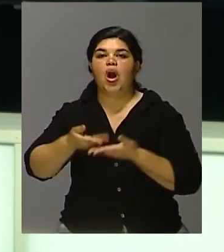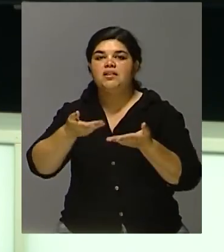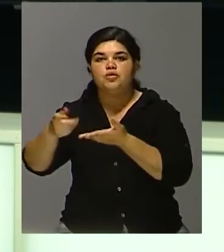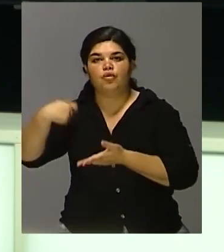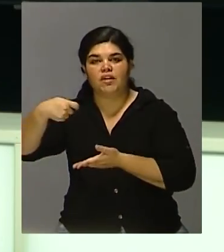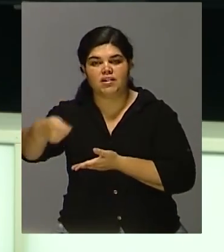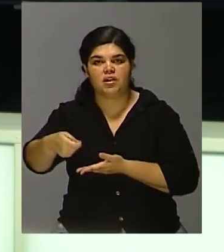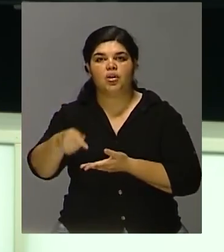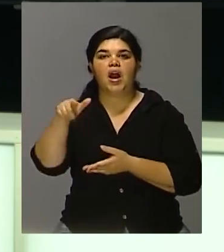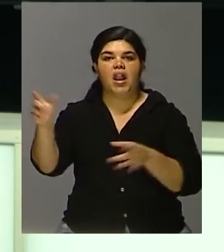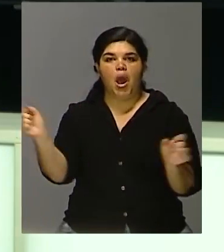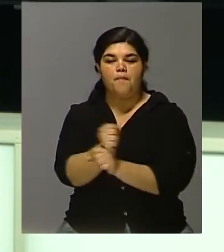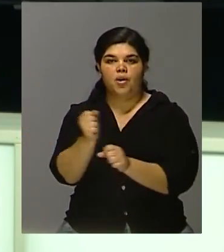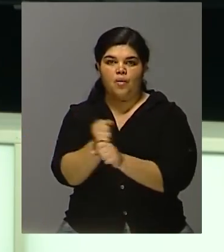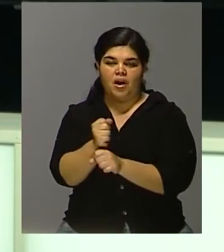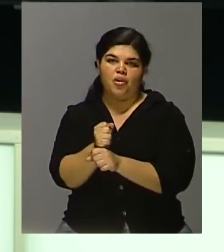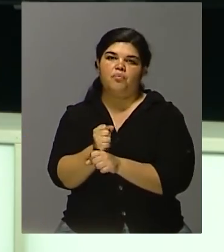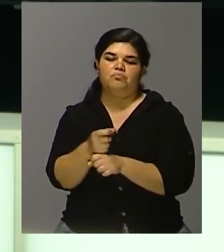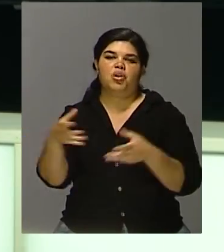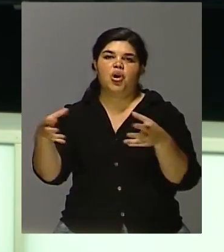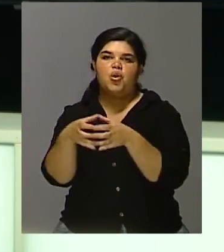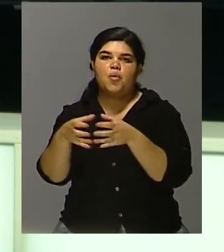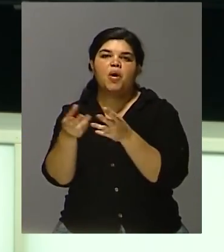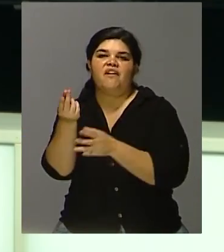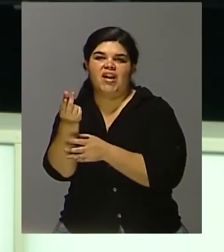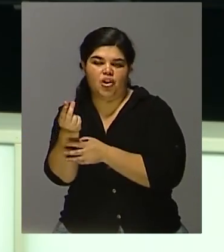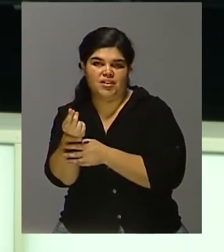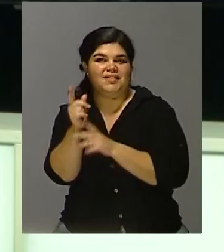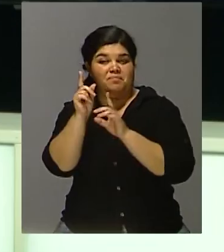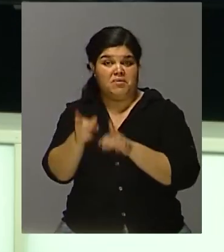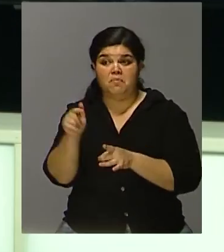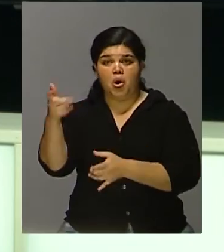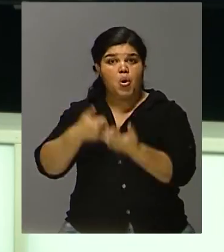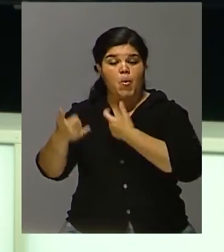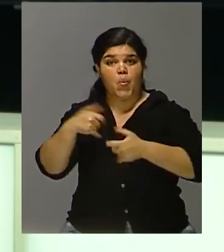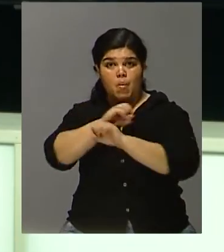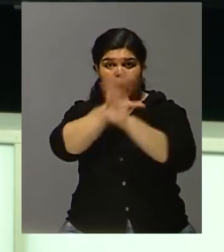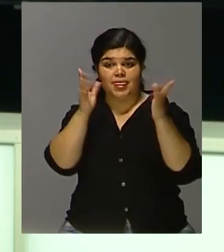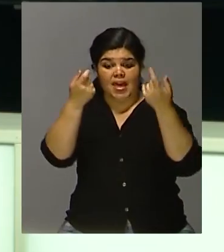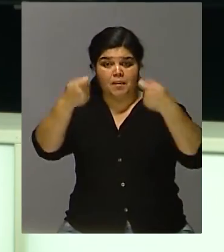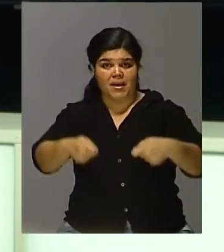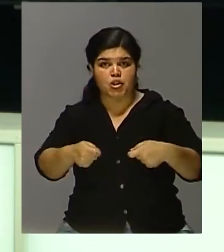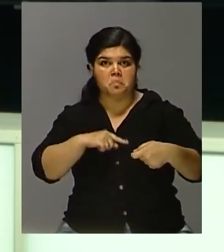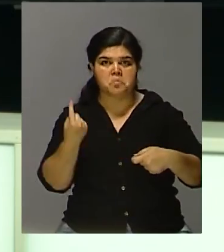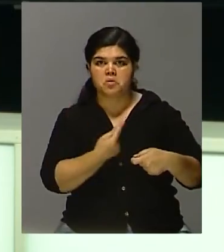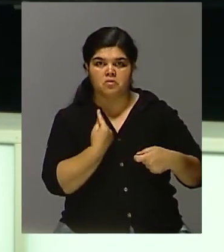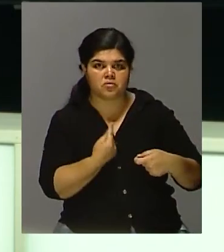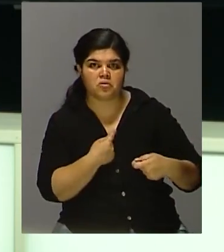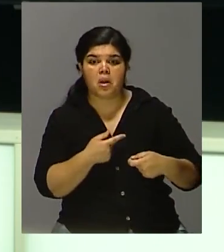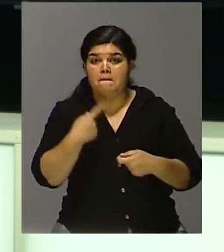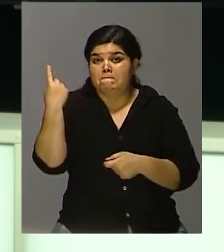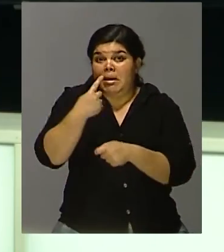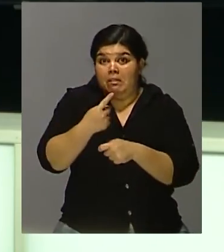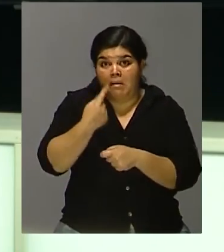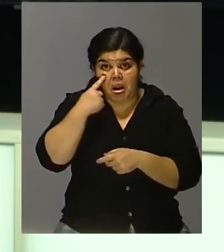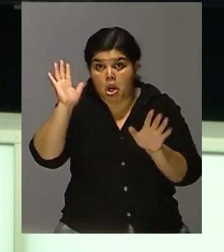habilitado por la Comisión Nacional de Valores, educándonos un poquito más en relación al tema inversiones para nosotros, que somos